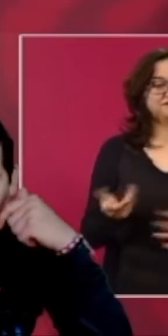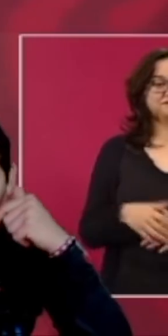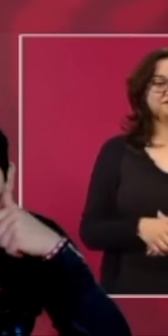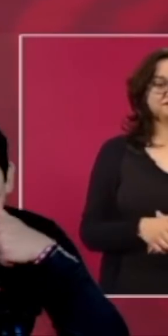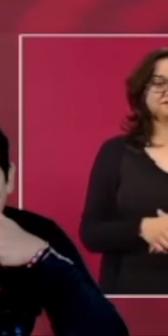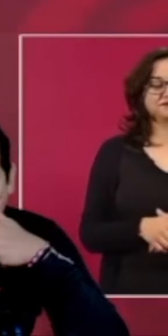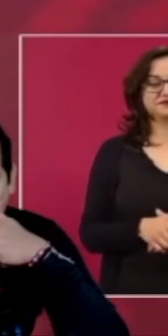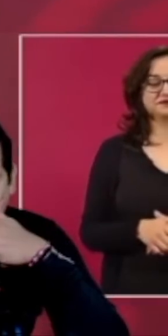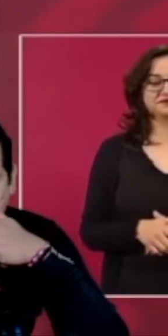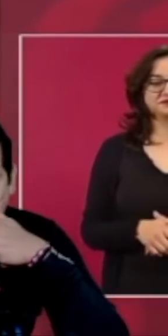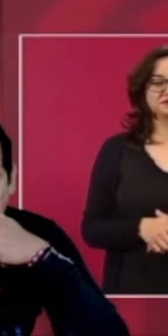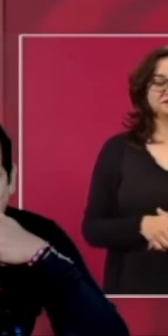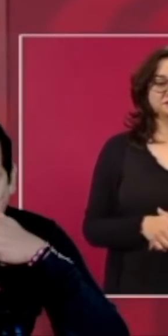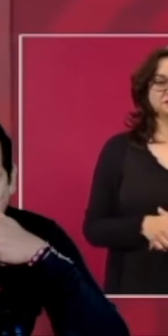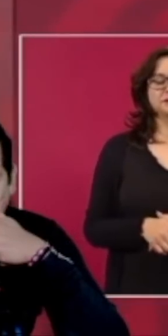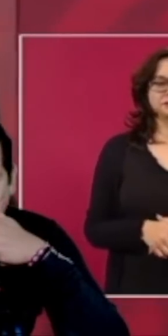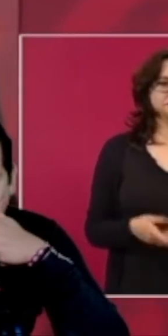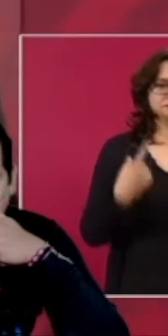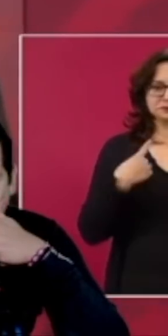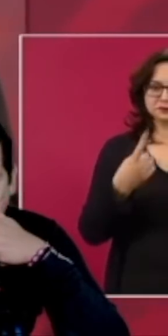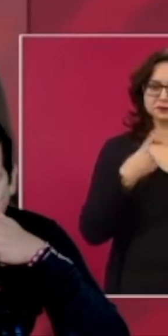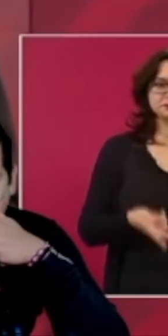y vamos a poder estar hablando